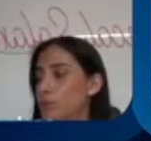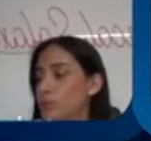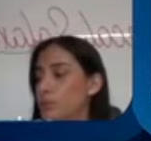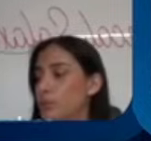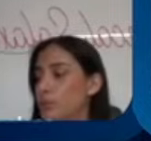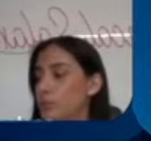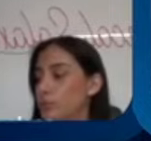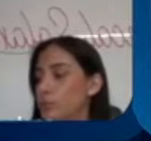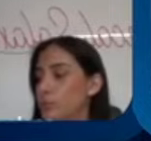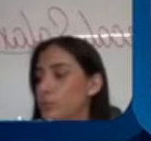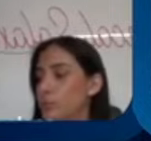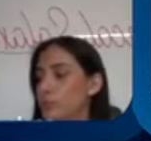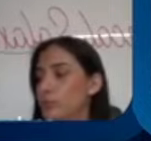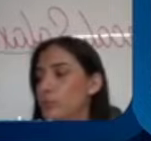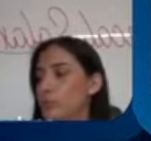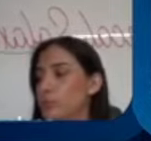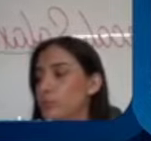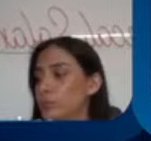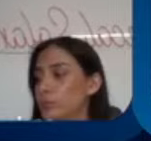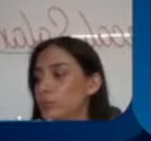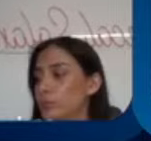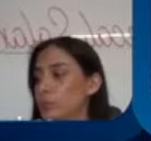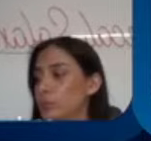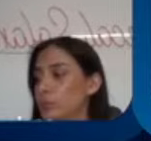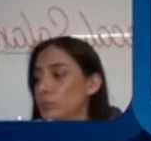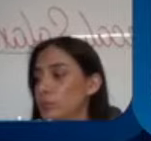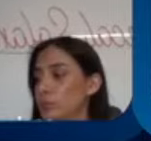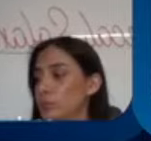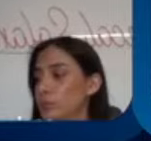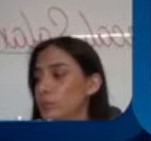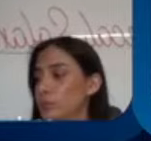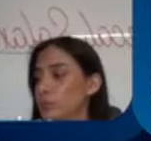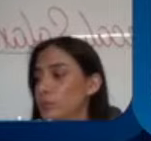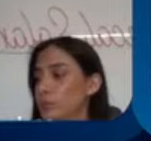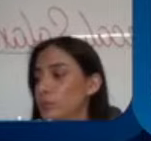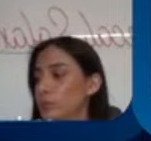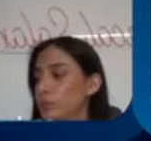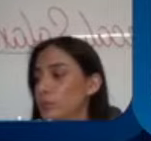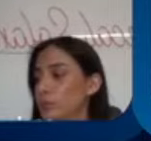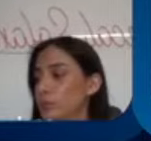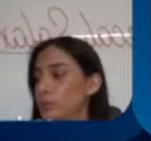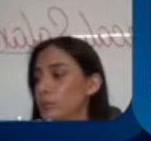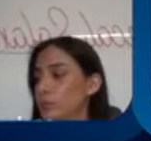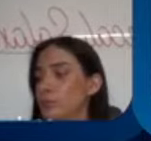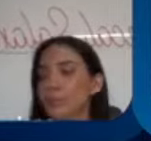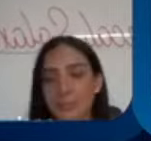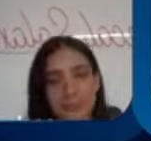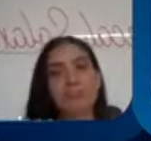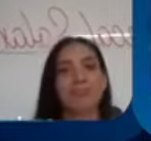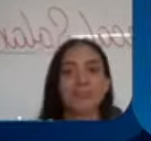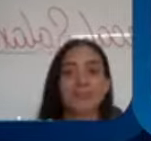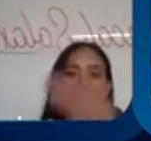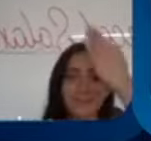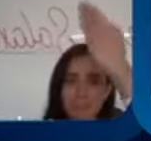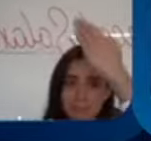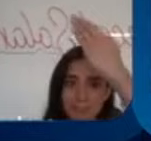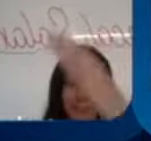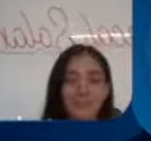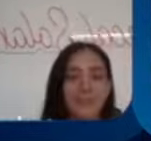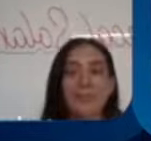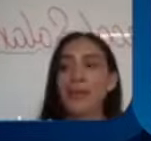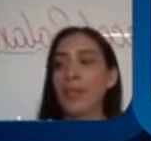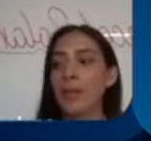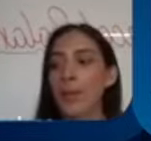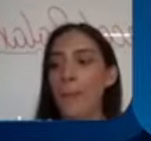este tipo de información alternativa, este ejercicio que haces tú, Juncal, todos los días, el